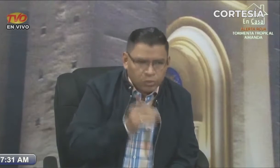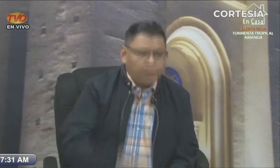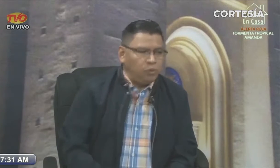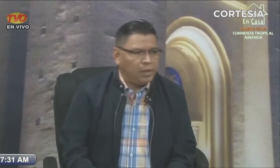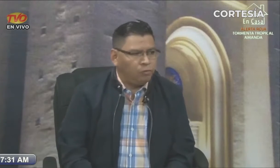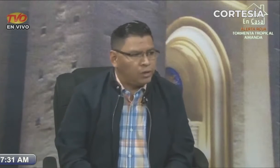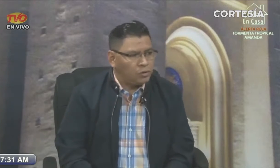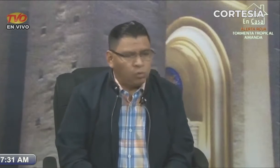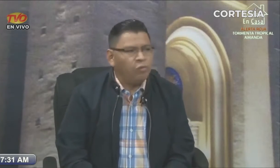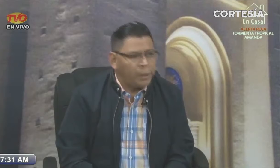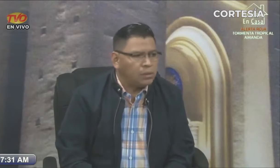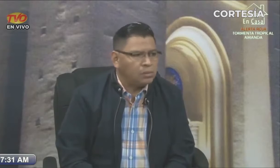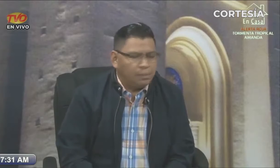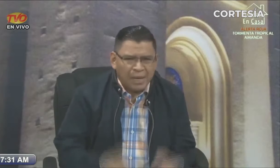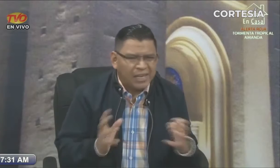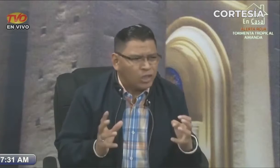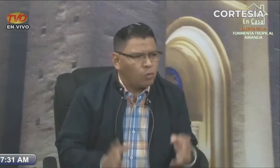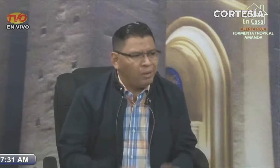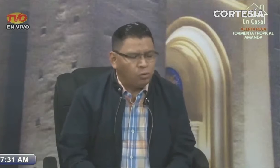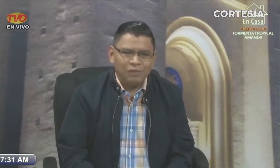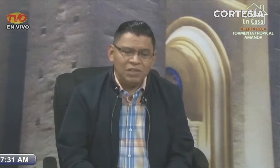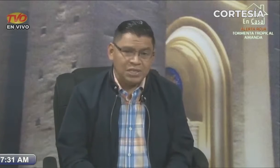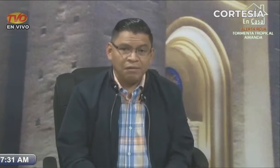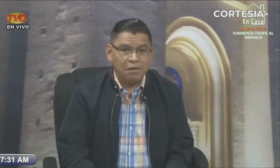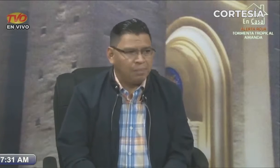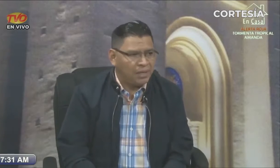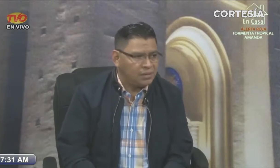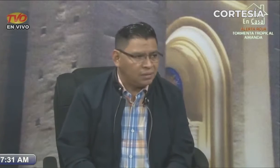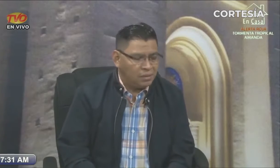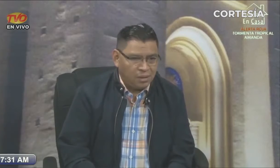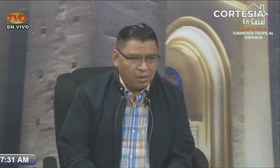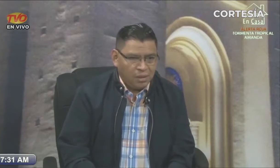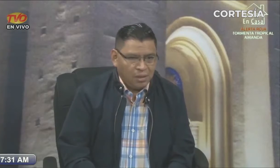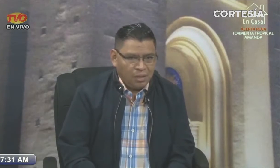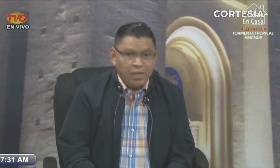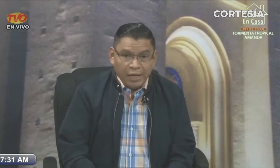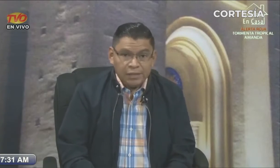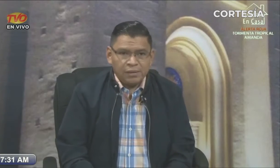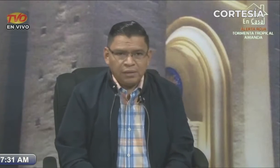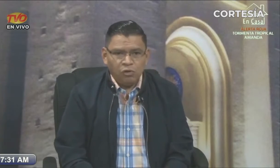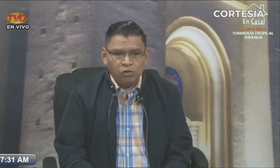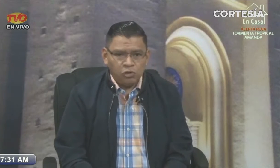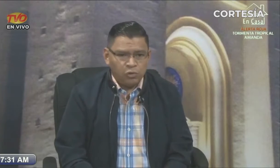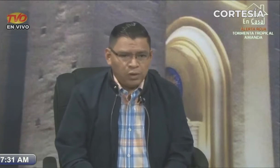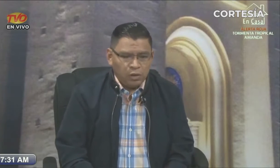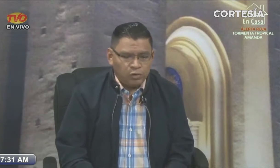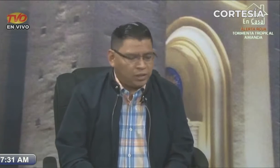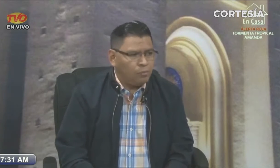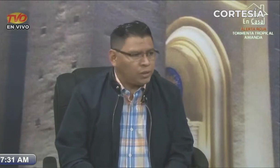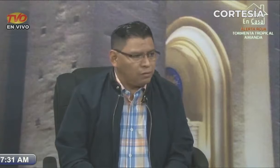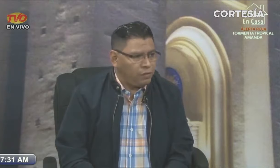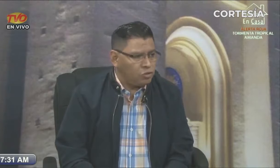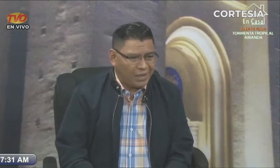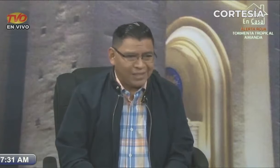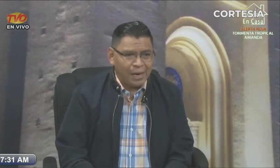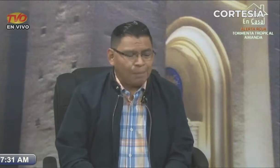nosotros reconocemos el esfuerzo de un gobierno, más en estos momentos difíciles que vive el país. Y en ese sentido nosotros nos